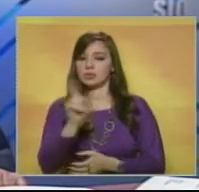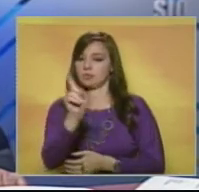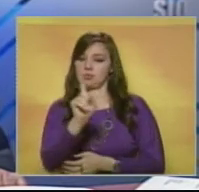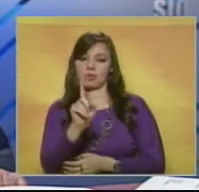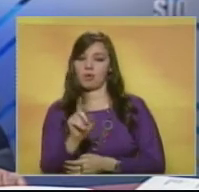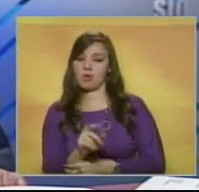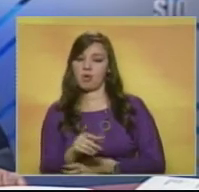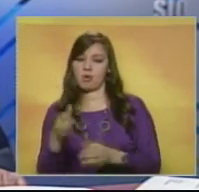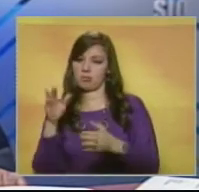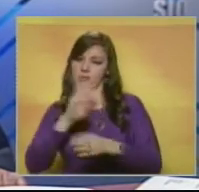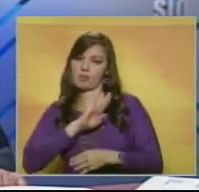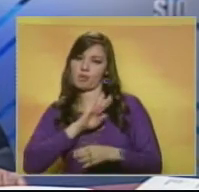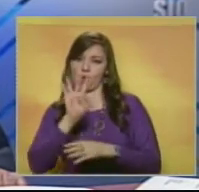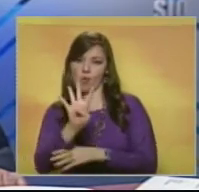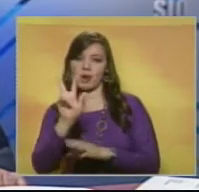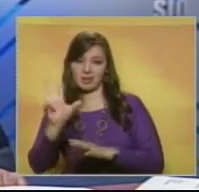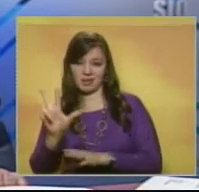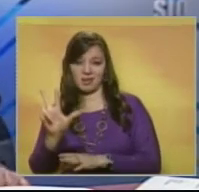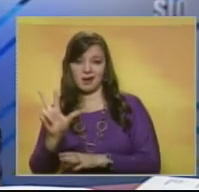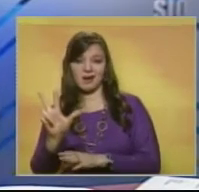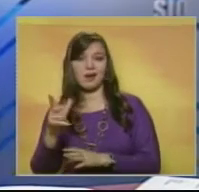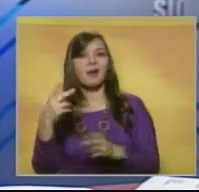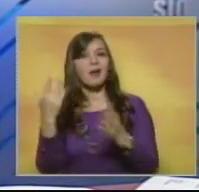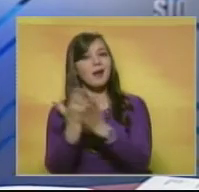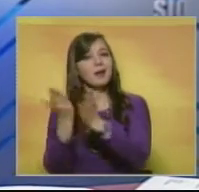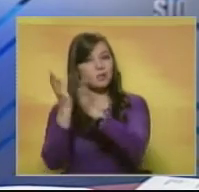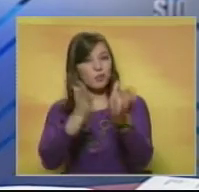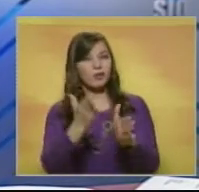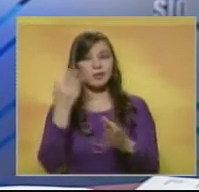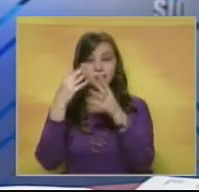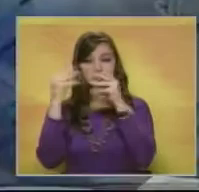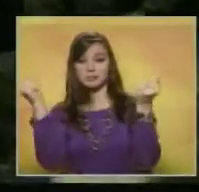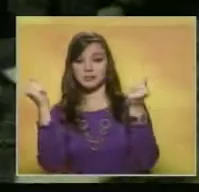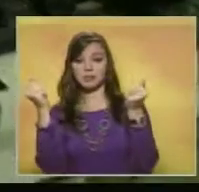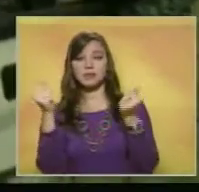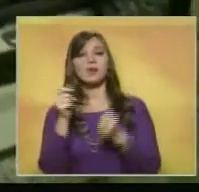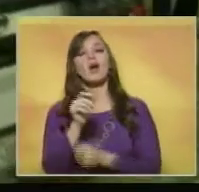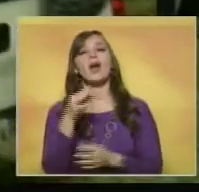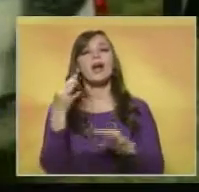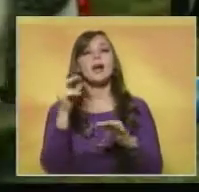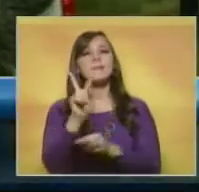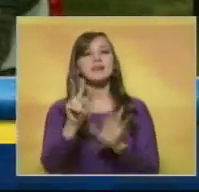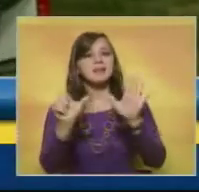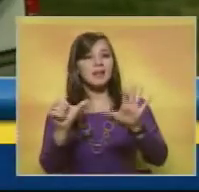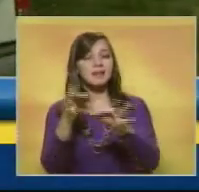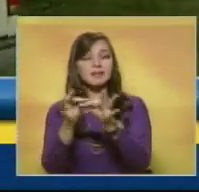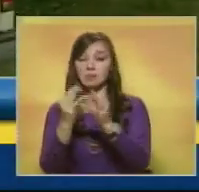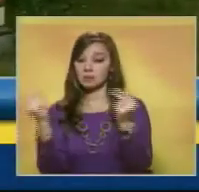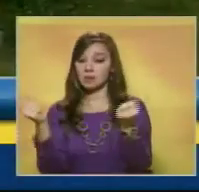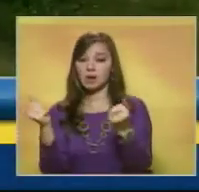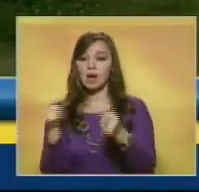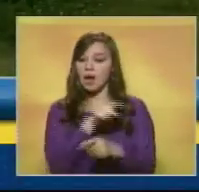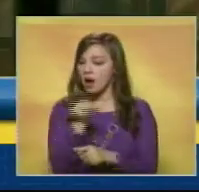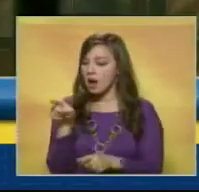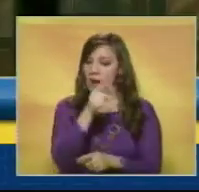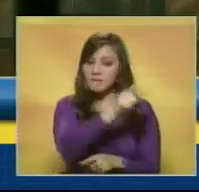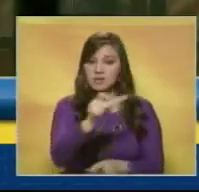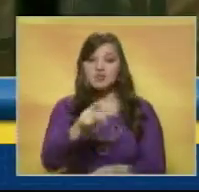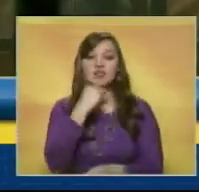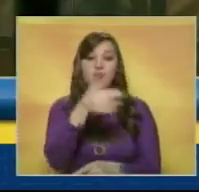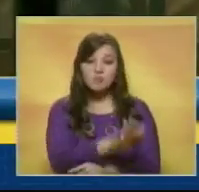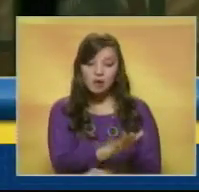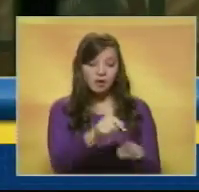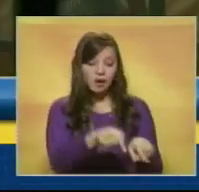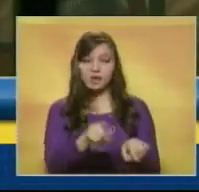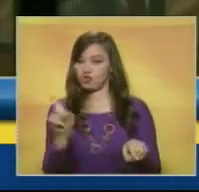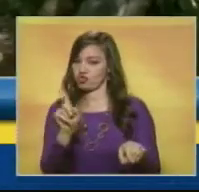a los 43 estudiantes desaparecidos del pasado 26 de septiembre. La Procuraduría General de México dijo que las pruebas de ADN